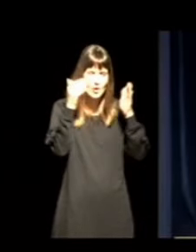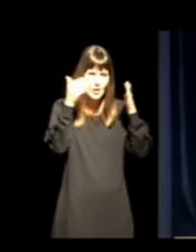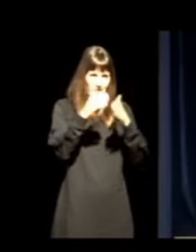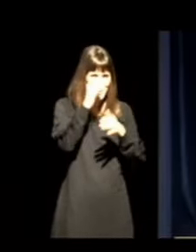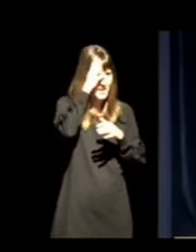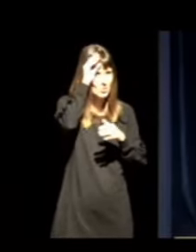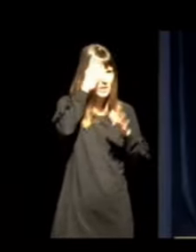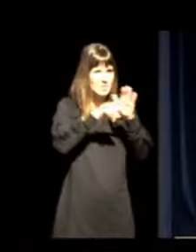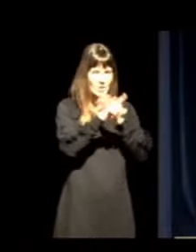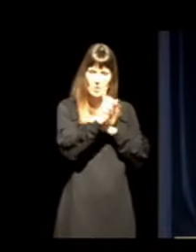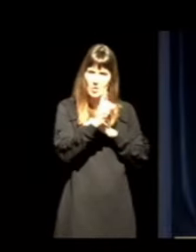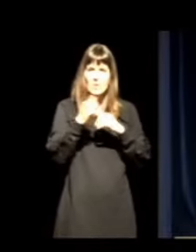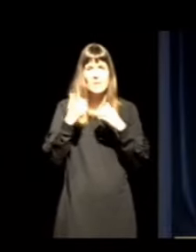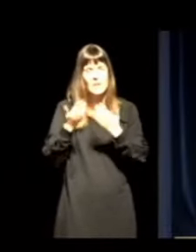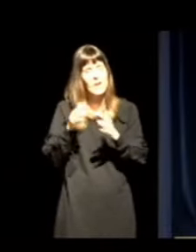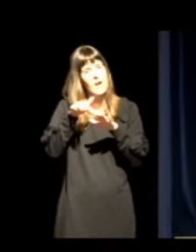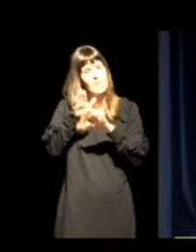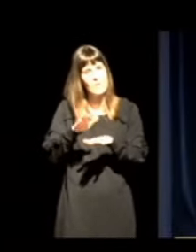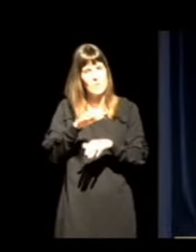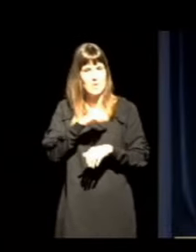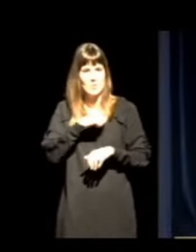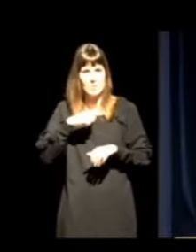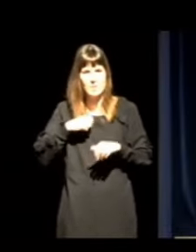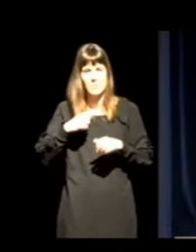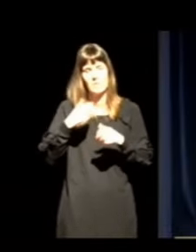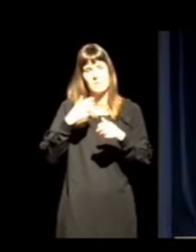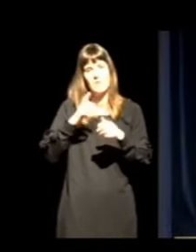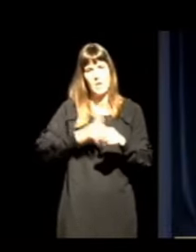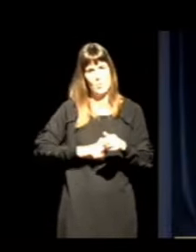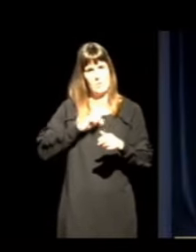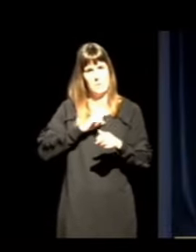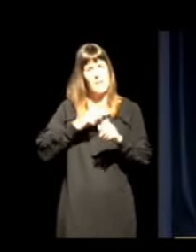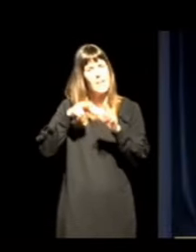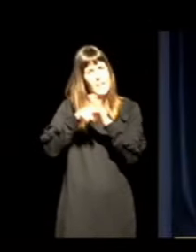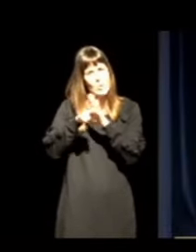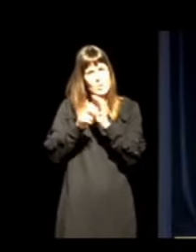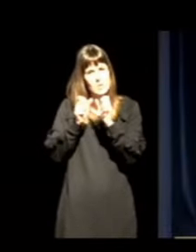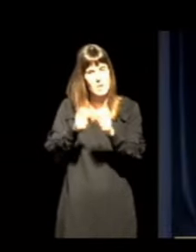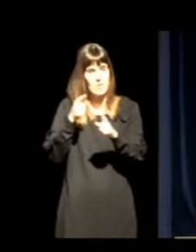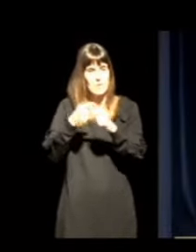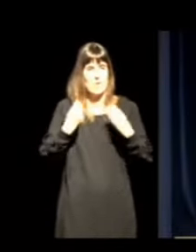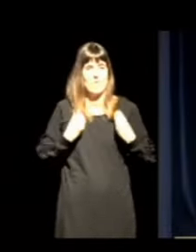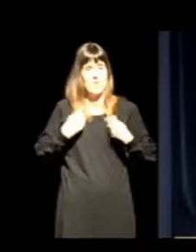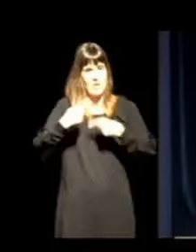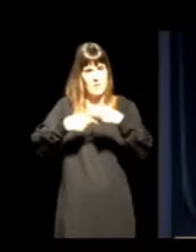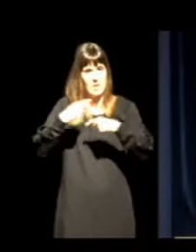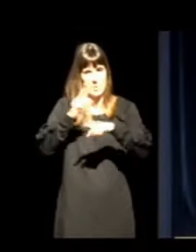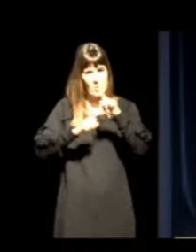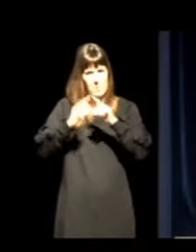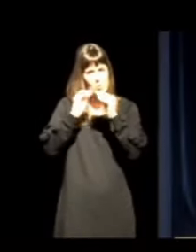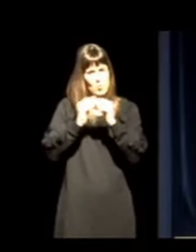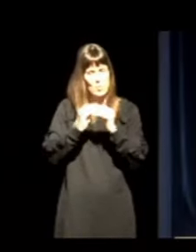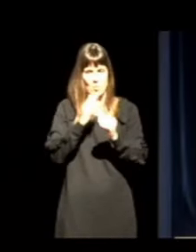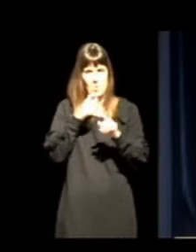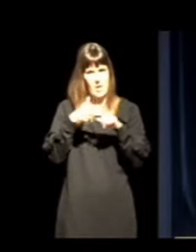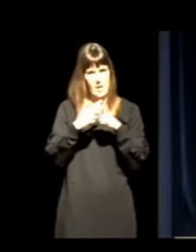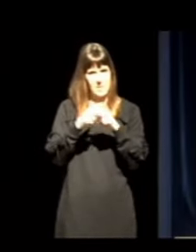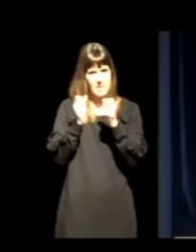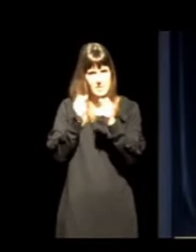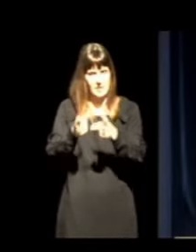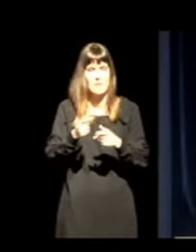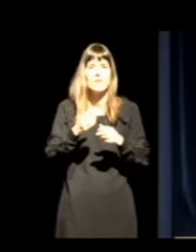la autoestima, la autonomía y recursos para resolver los problemas de la vida cotidiana. Del buen trato ha de incluir a los animales,